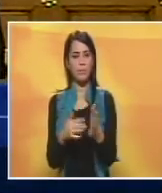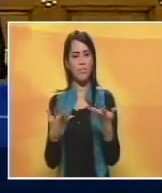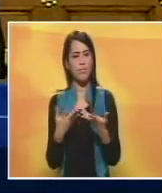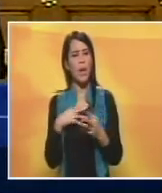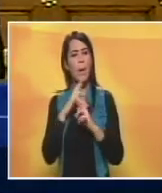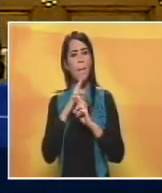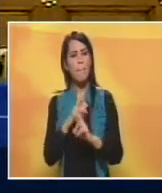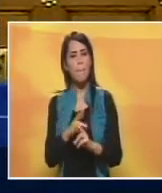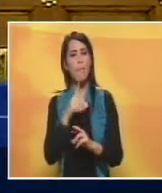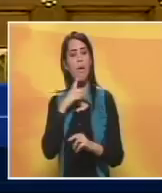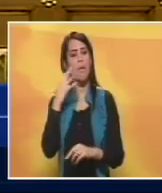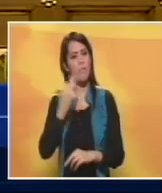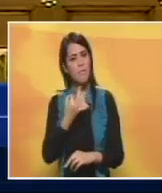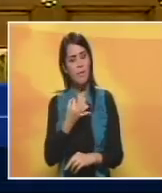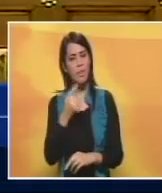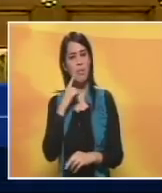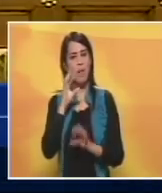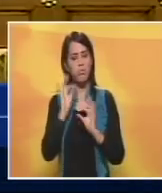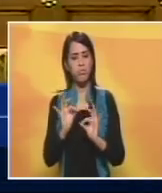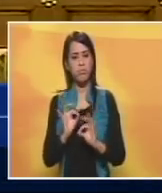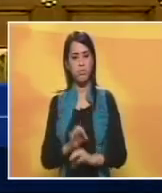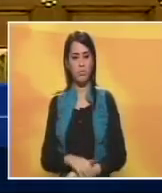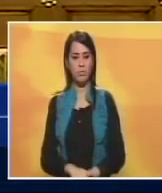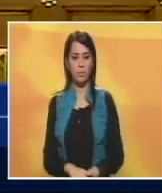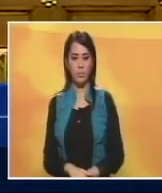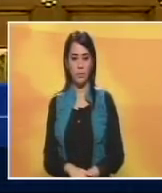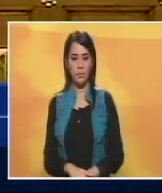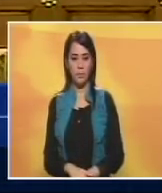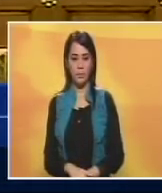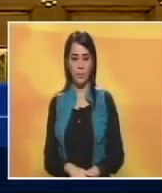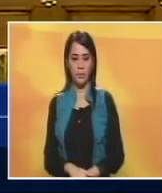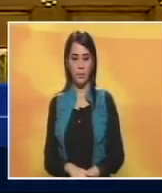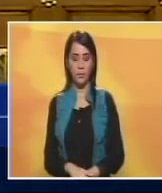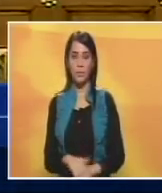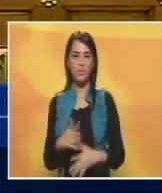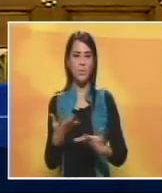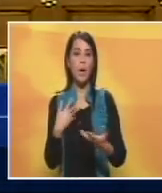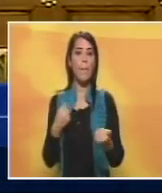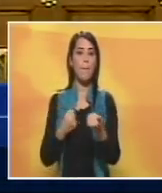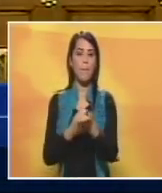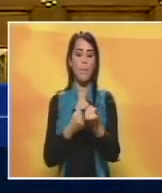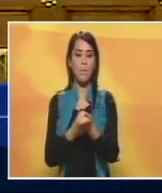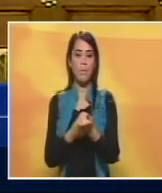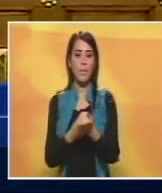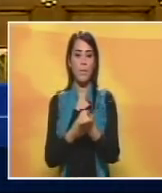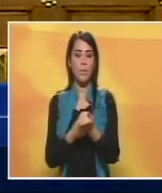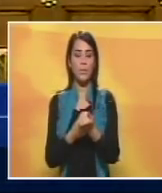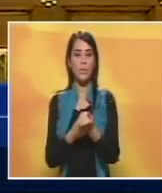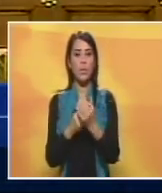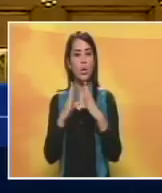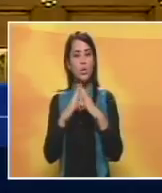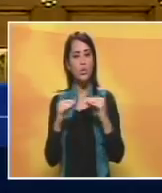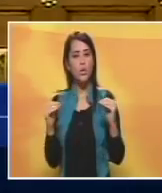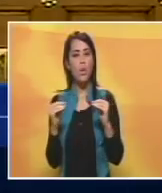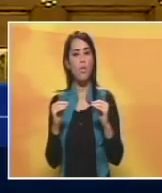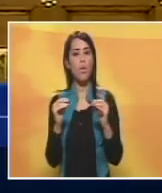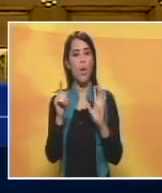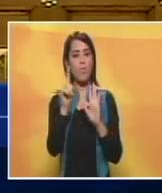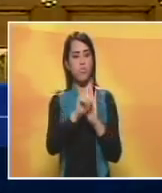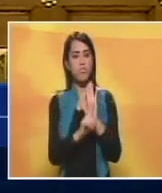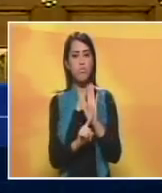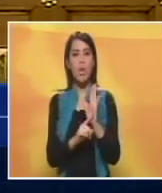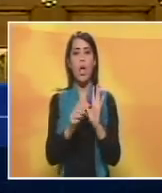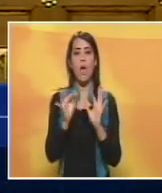responde a una realidad concreta que busca respaldar todo el funcionamiento de los mecanismos